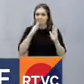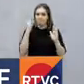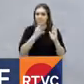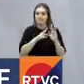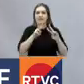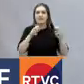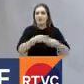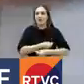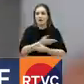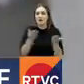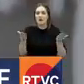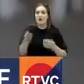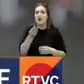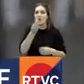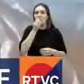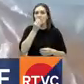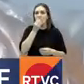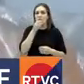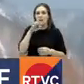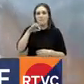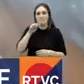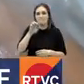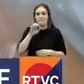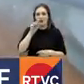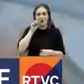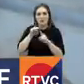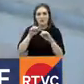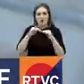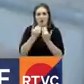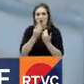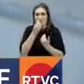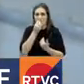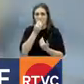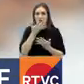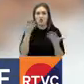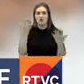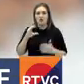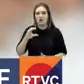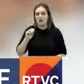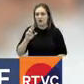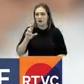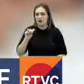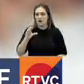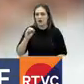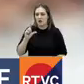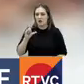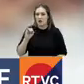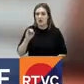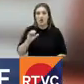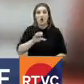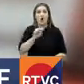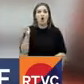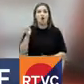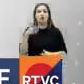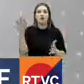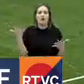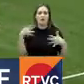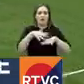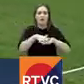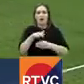en Malambo, no están entregando el PAE. Y en Santa Marta, un operador unió el refrigerio y el almuerzo en una sola